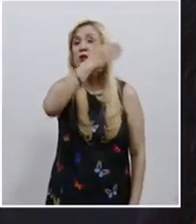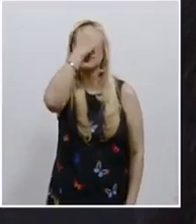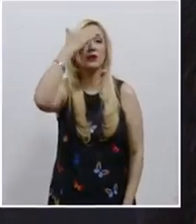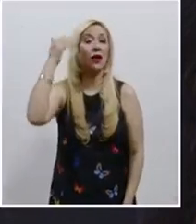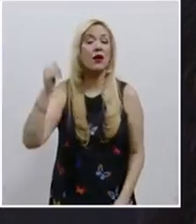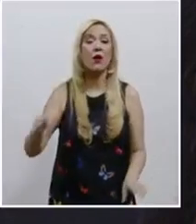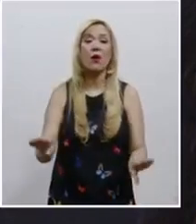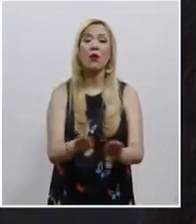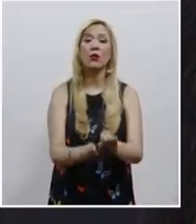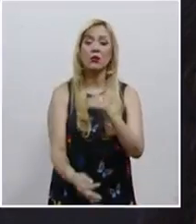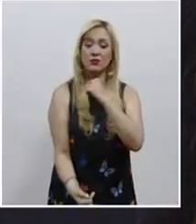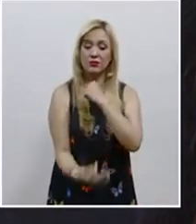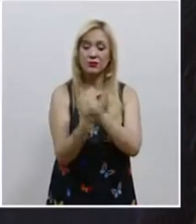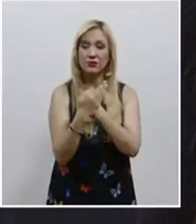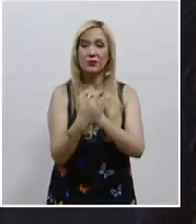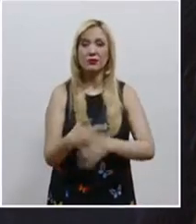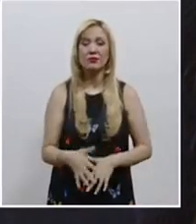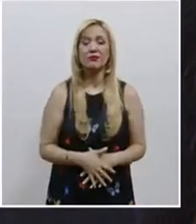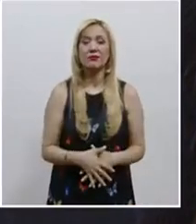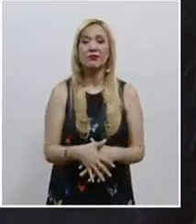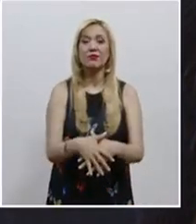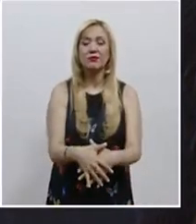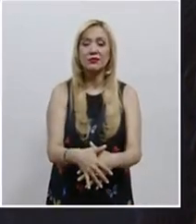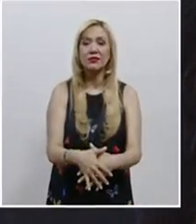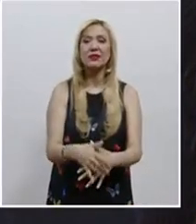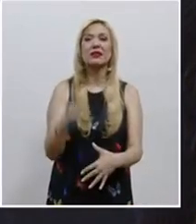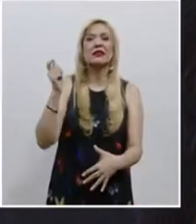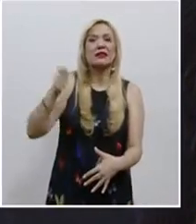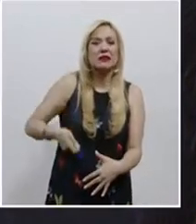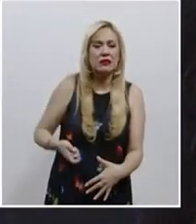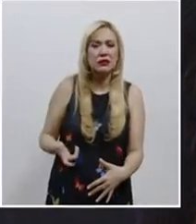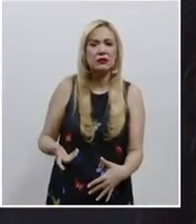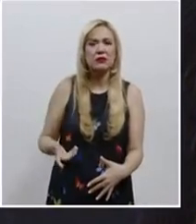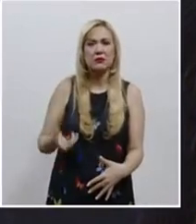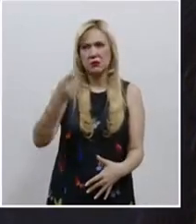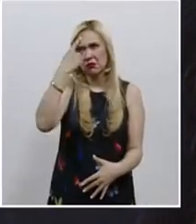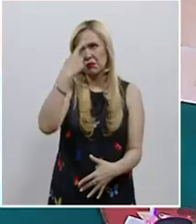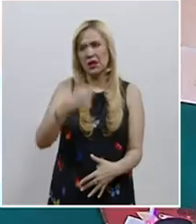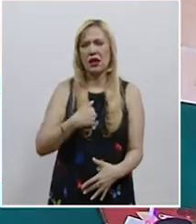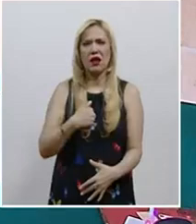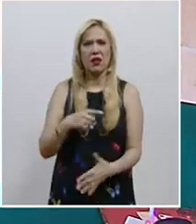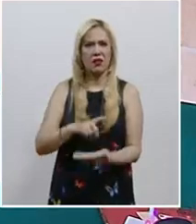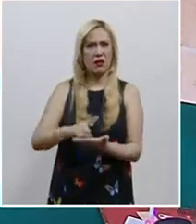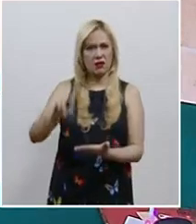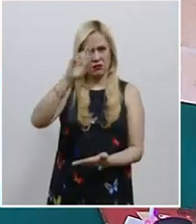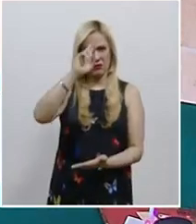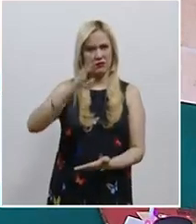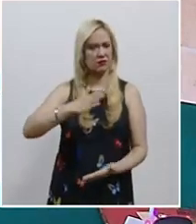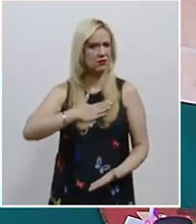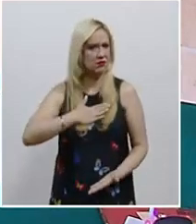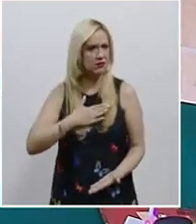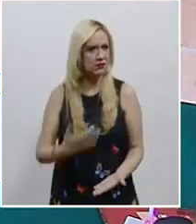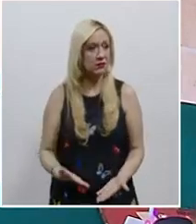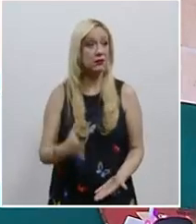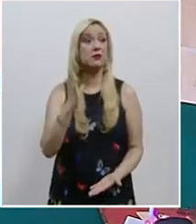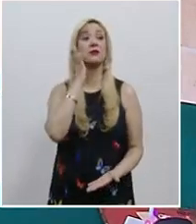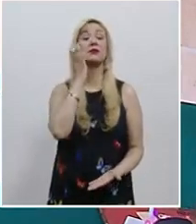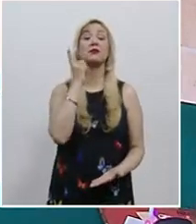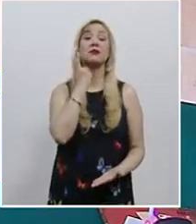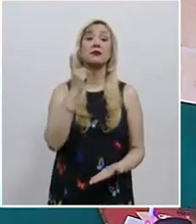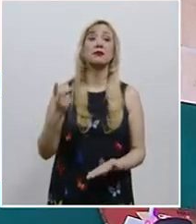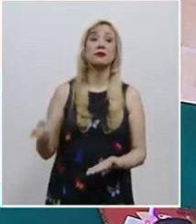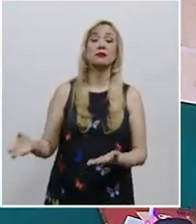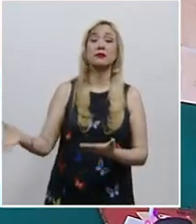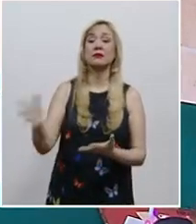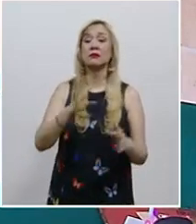esas mujeres embarazadas de cuáles son los derechos y la forma de ejercitarlos. Por lo anterior, en la Cámara de Diputados,